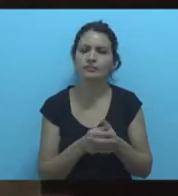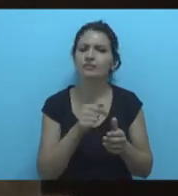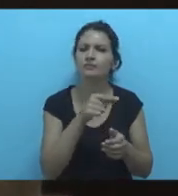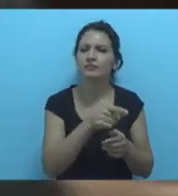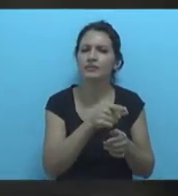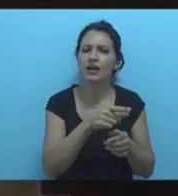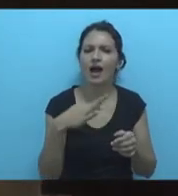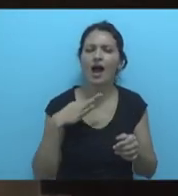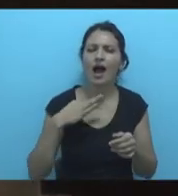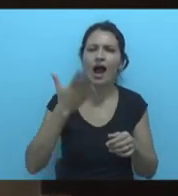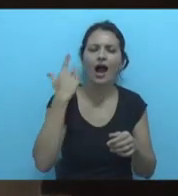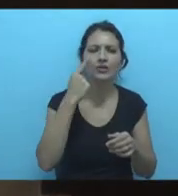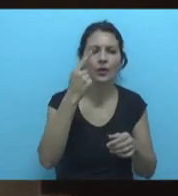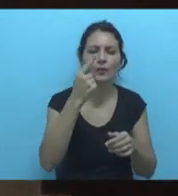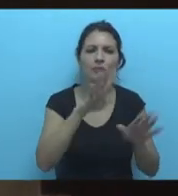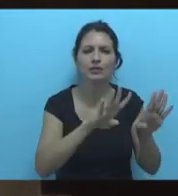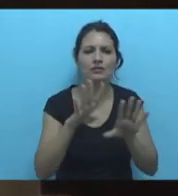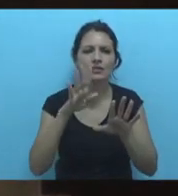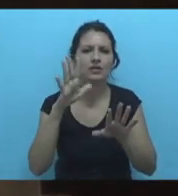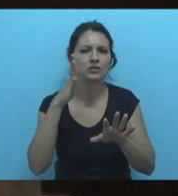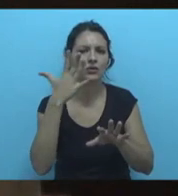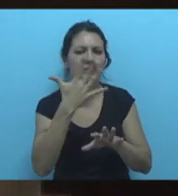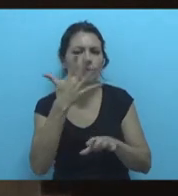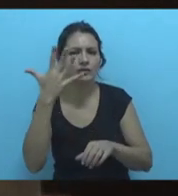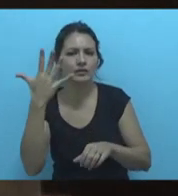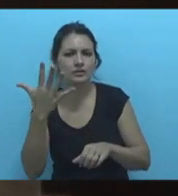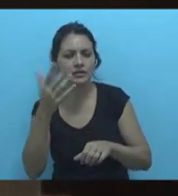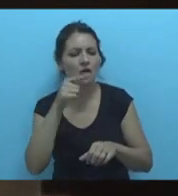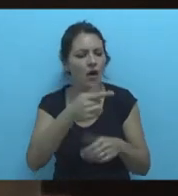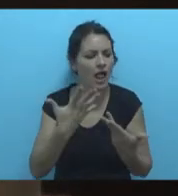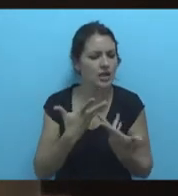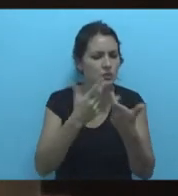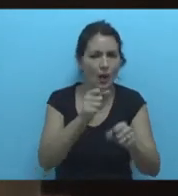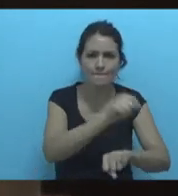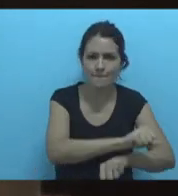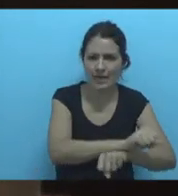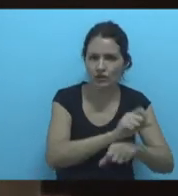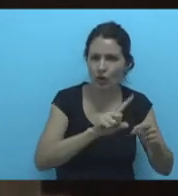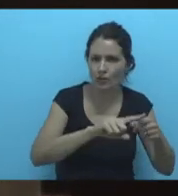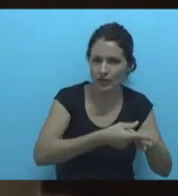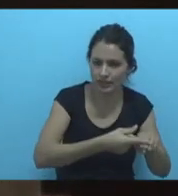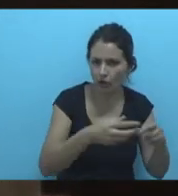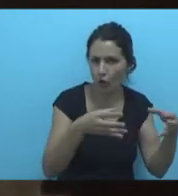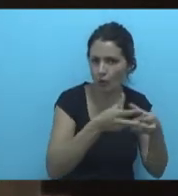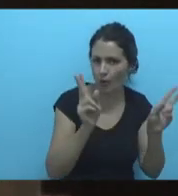del 55 se dedicó, del golpe del 55, se dedicó a la defensa de los presos políticos peronistas.